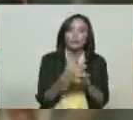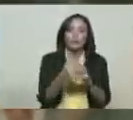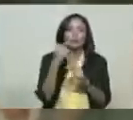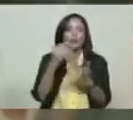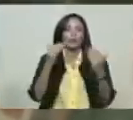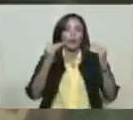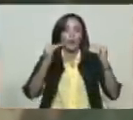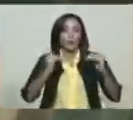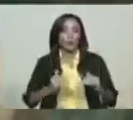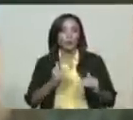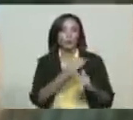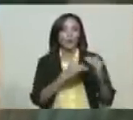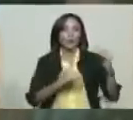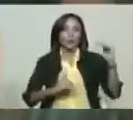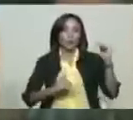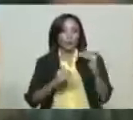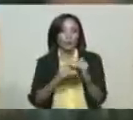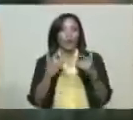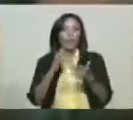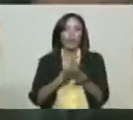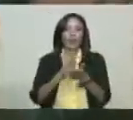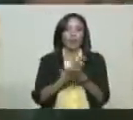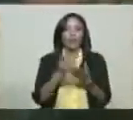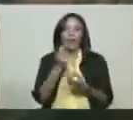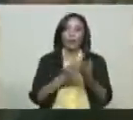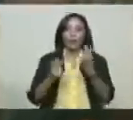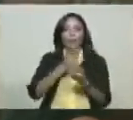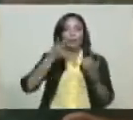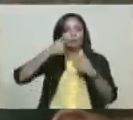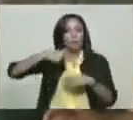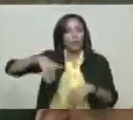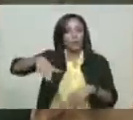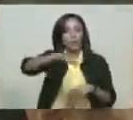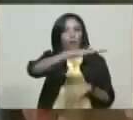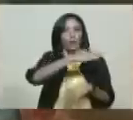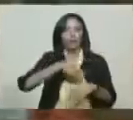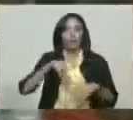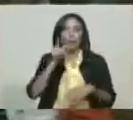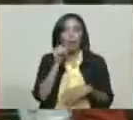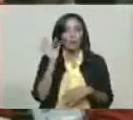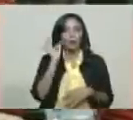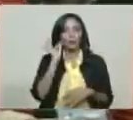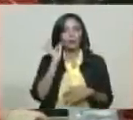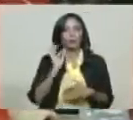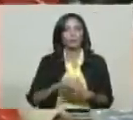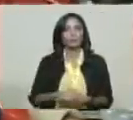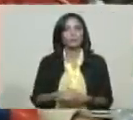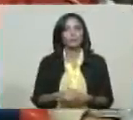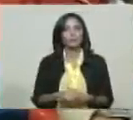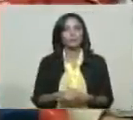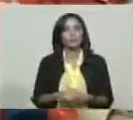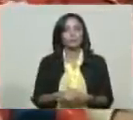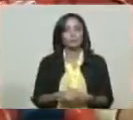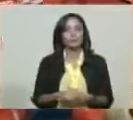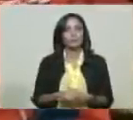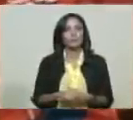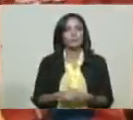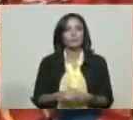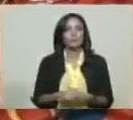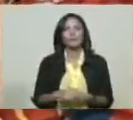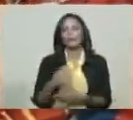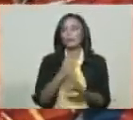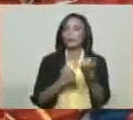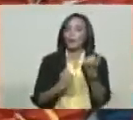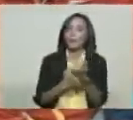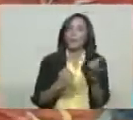prosperidad económica que la vamos a lograr para todos los venezolanos, para todas las venezolanas, para todos nuestros compatriotas que